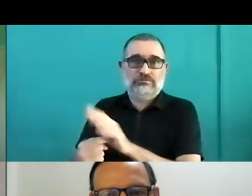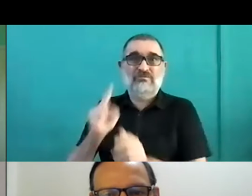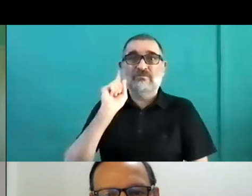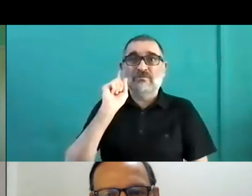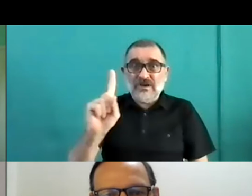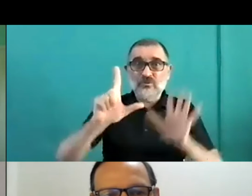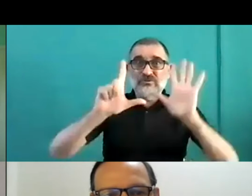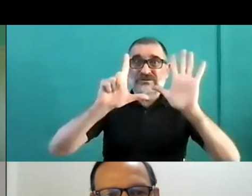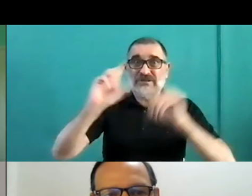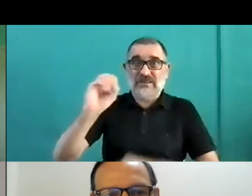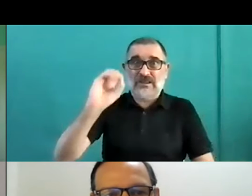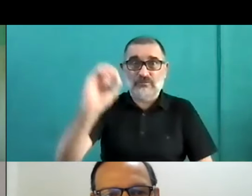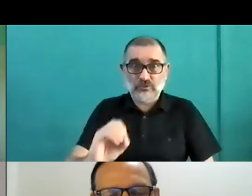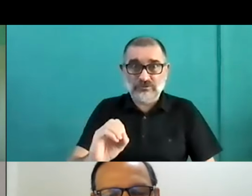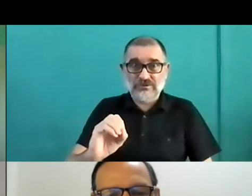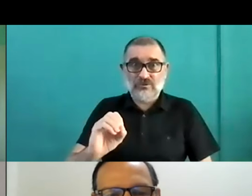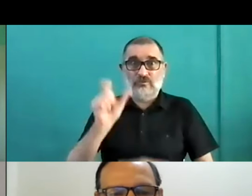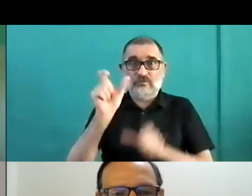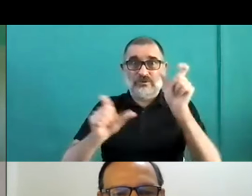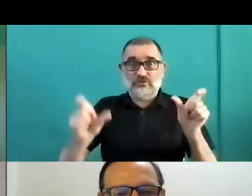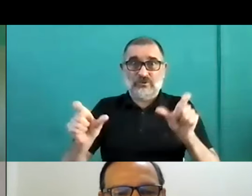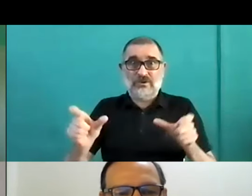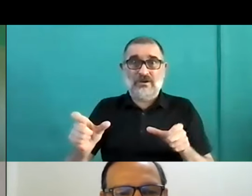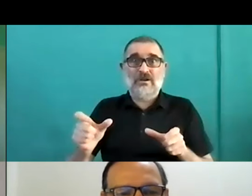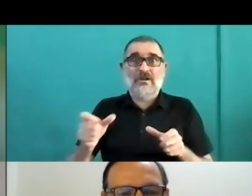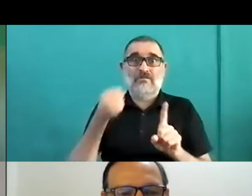bajo costo. Además, es